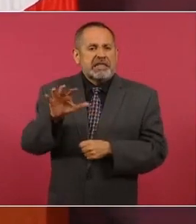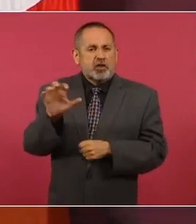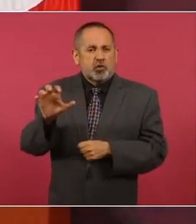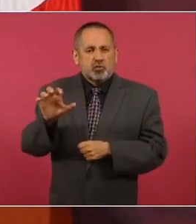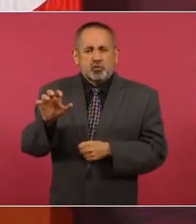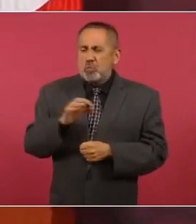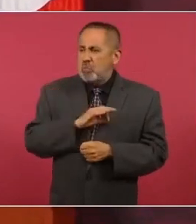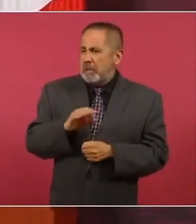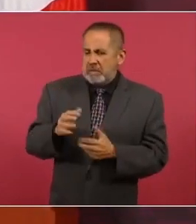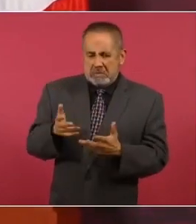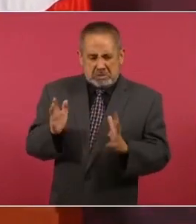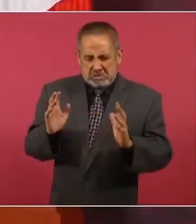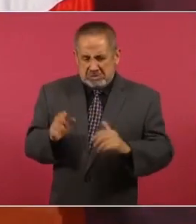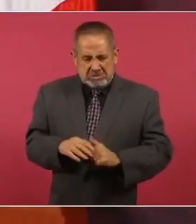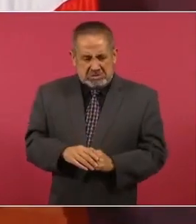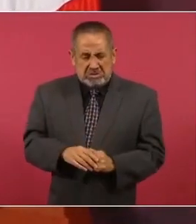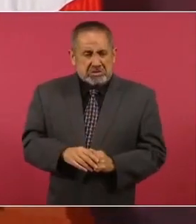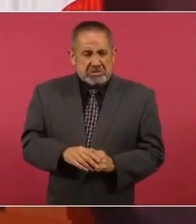hace